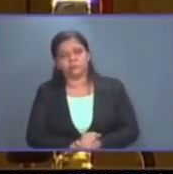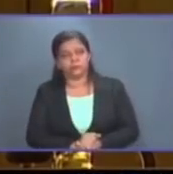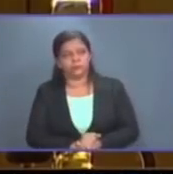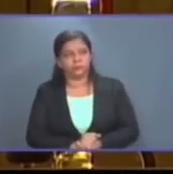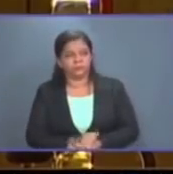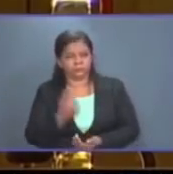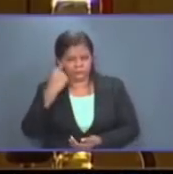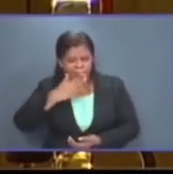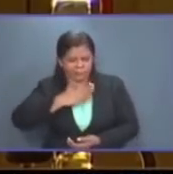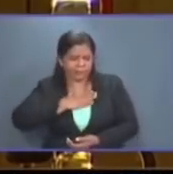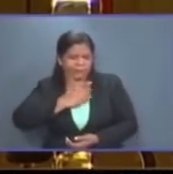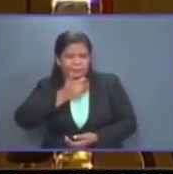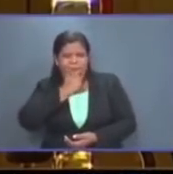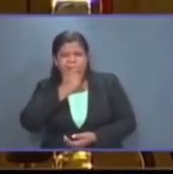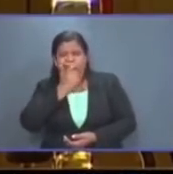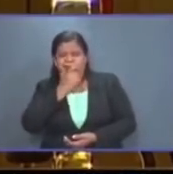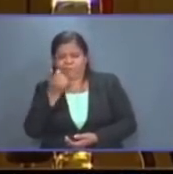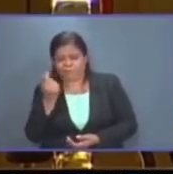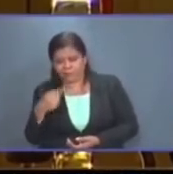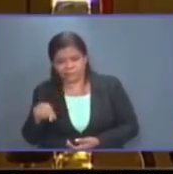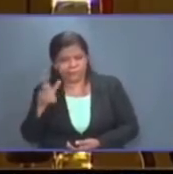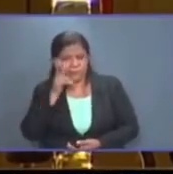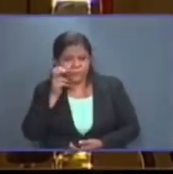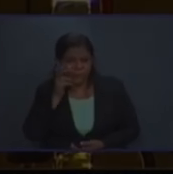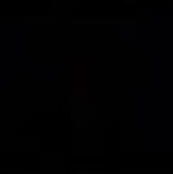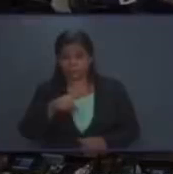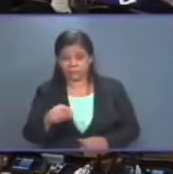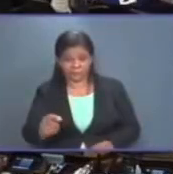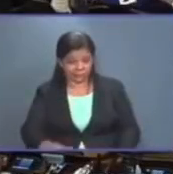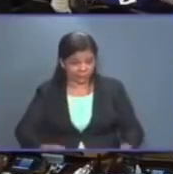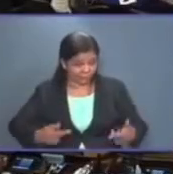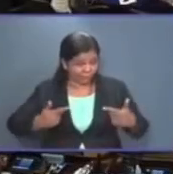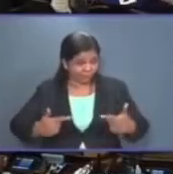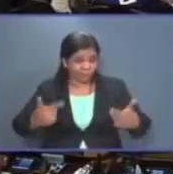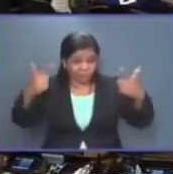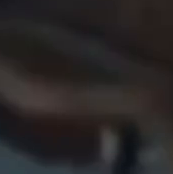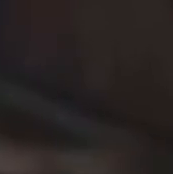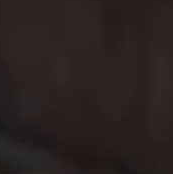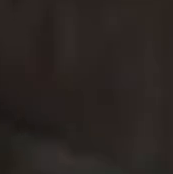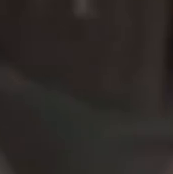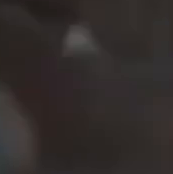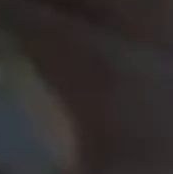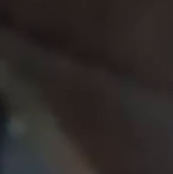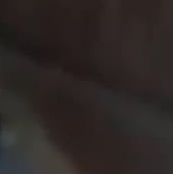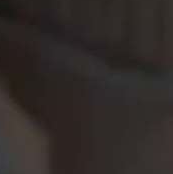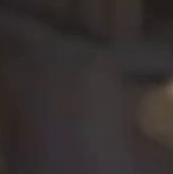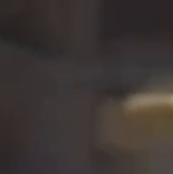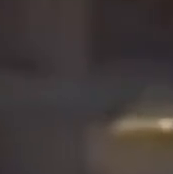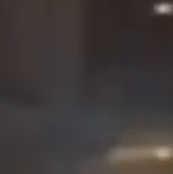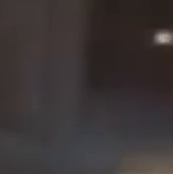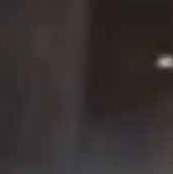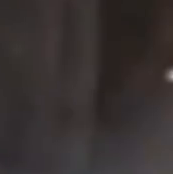asamblea legislativa se pone caliente la cosa en el país usted ha visto este vídeo